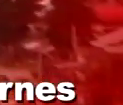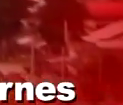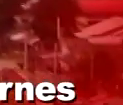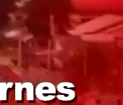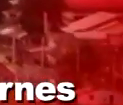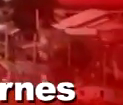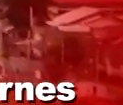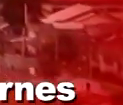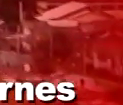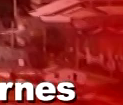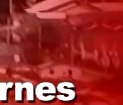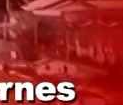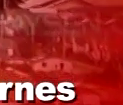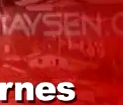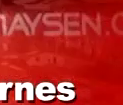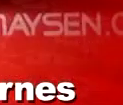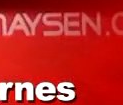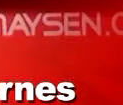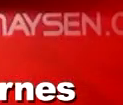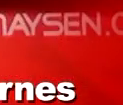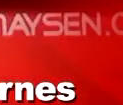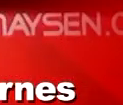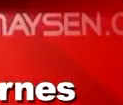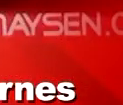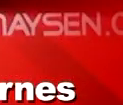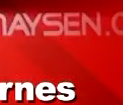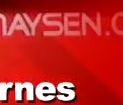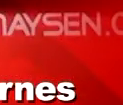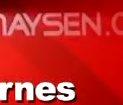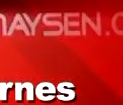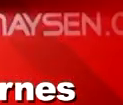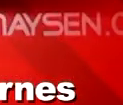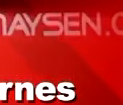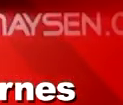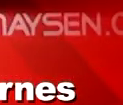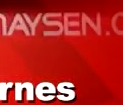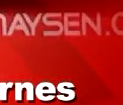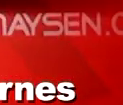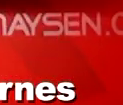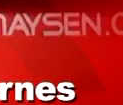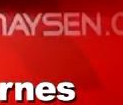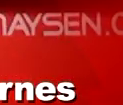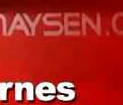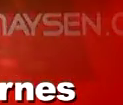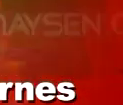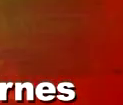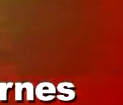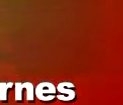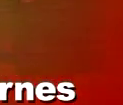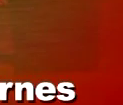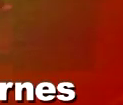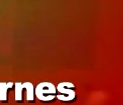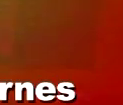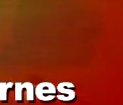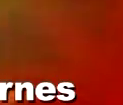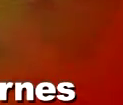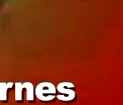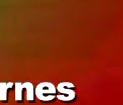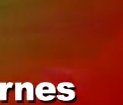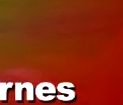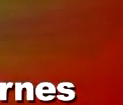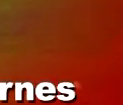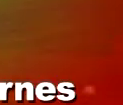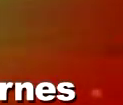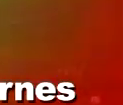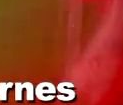Infórmese diariamente de lunes a viernes a las 19 y 22 horas de los hechos noticiosos del día, reporteados por nuestro